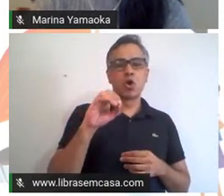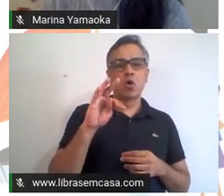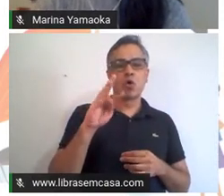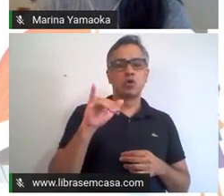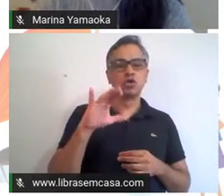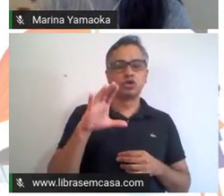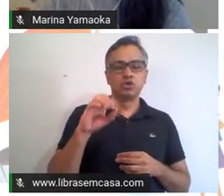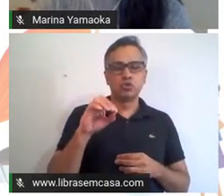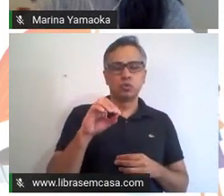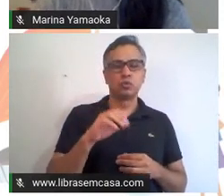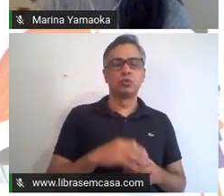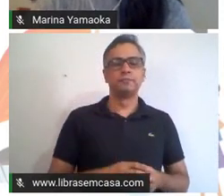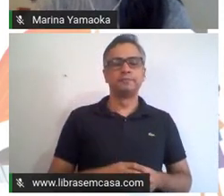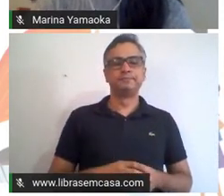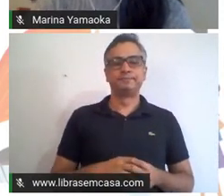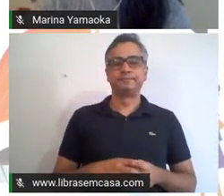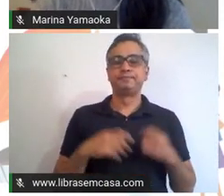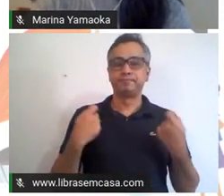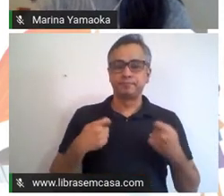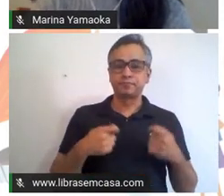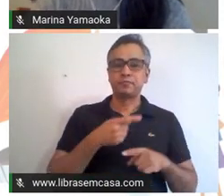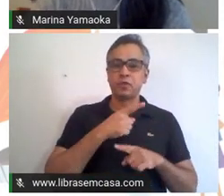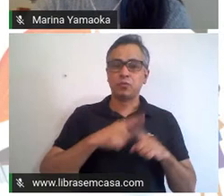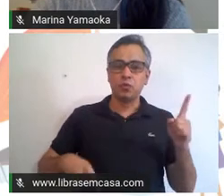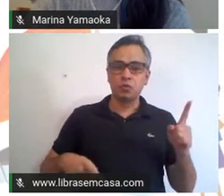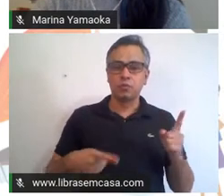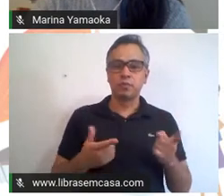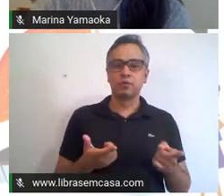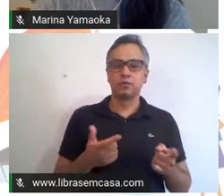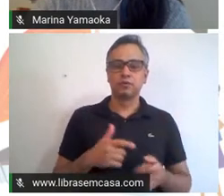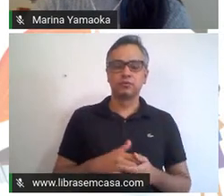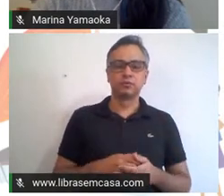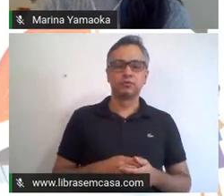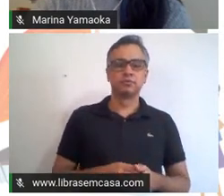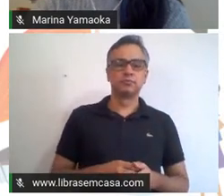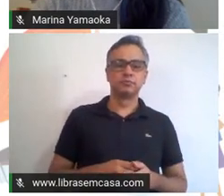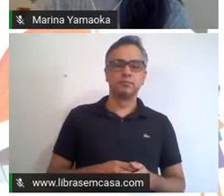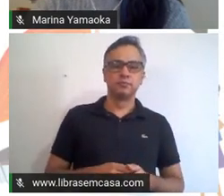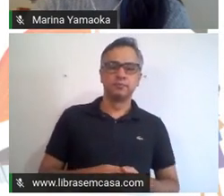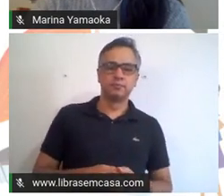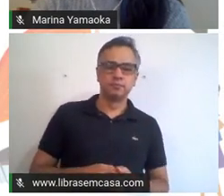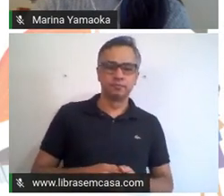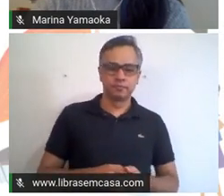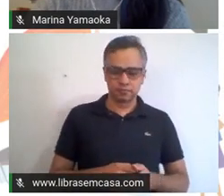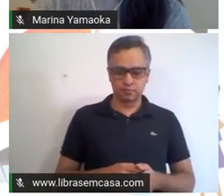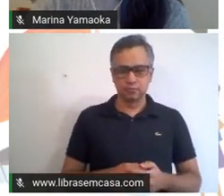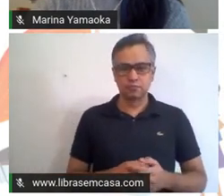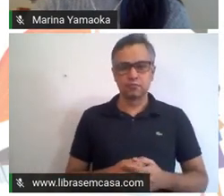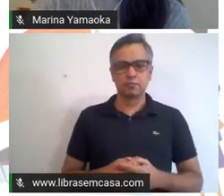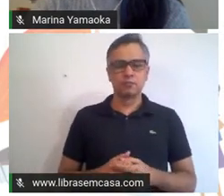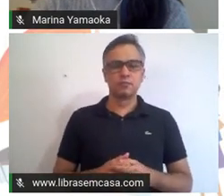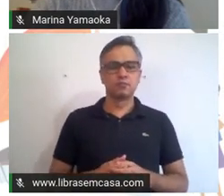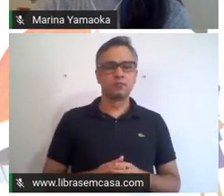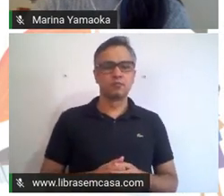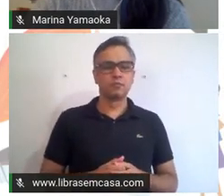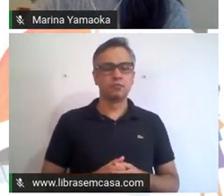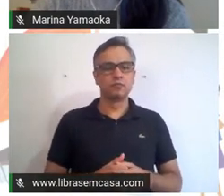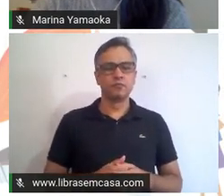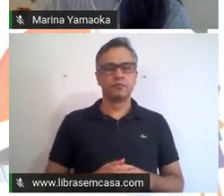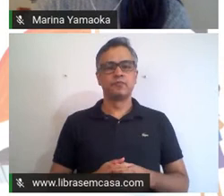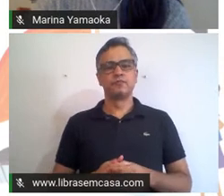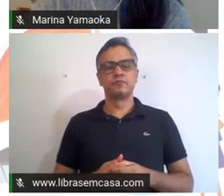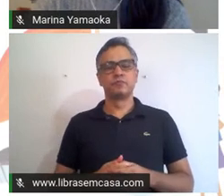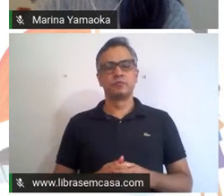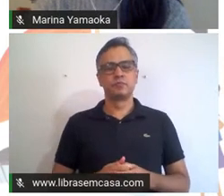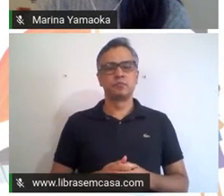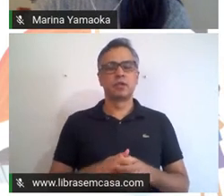supuesto, recontraprohibidos en la producción animal y que se utilizan, destruyendo ecosistemas